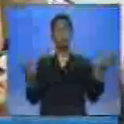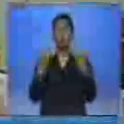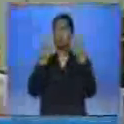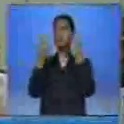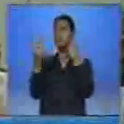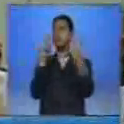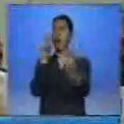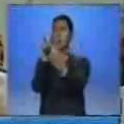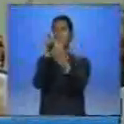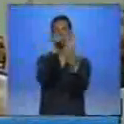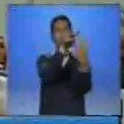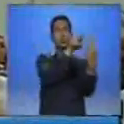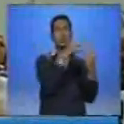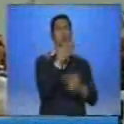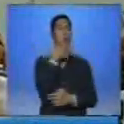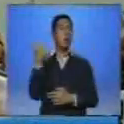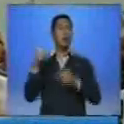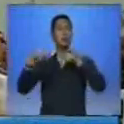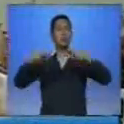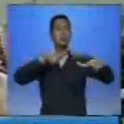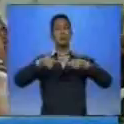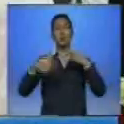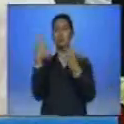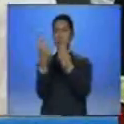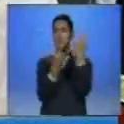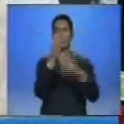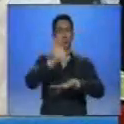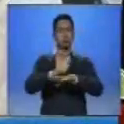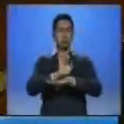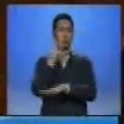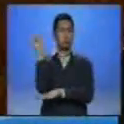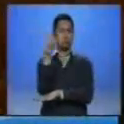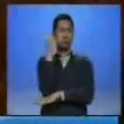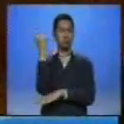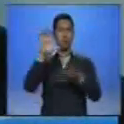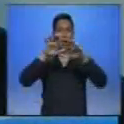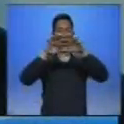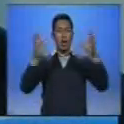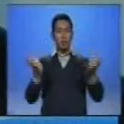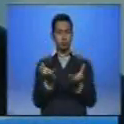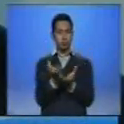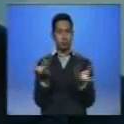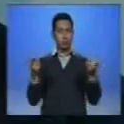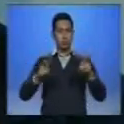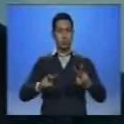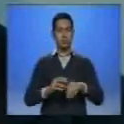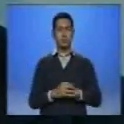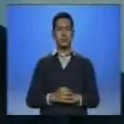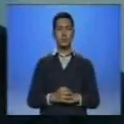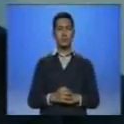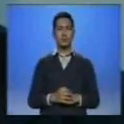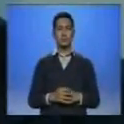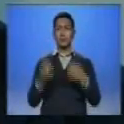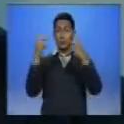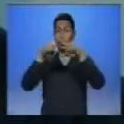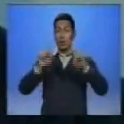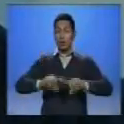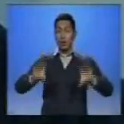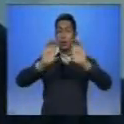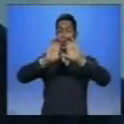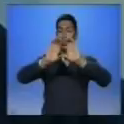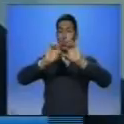las mejores ofertas turísticas para recorrer el país y el mundo. El conjunto de esto agrupa aproximadamente